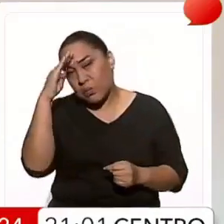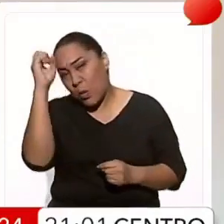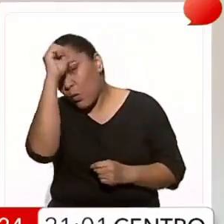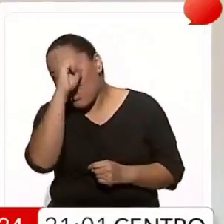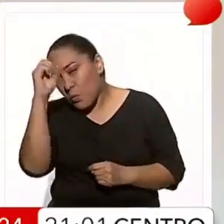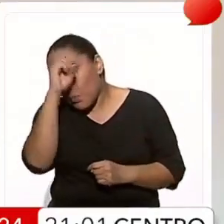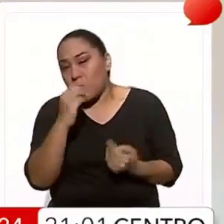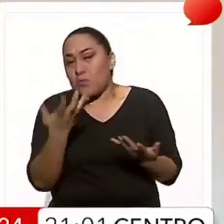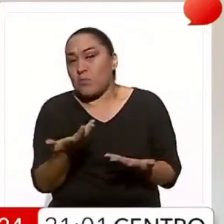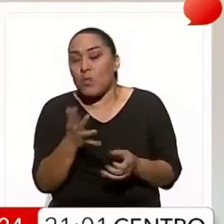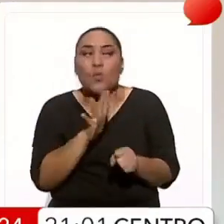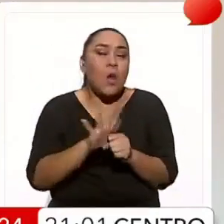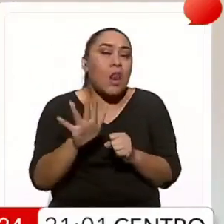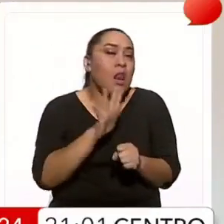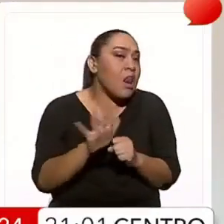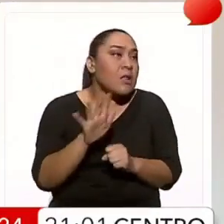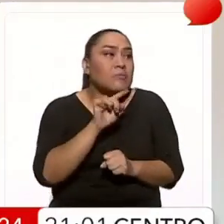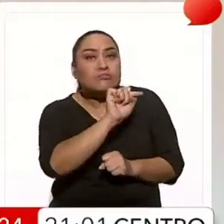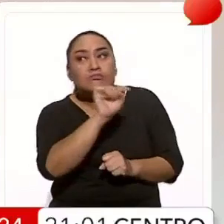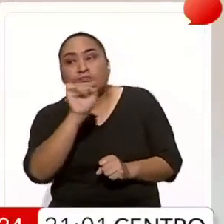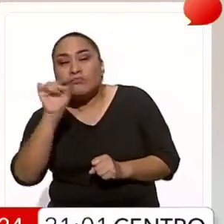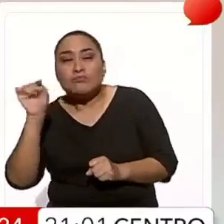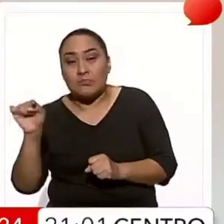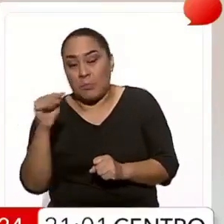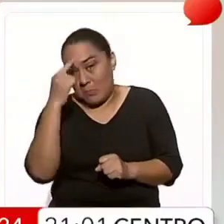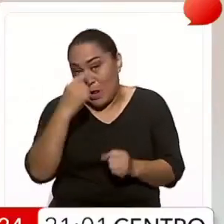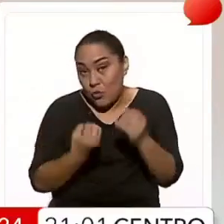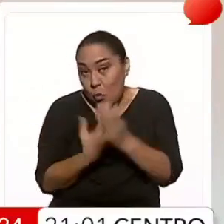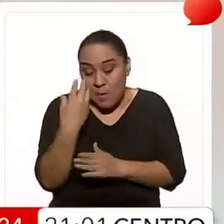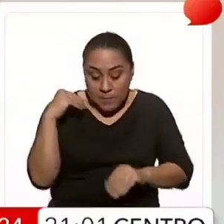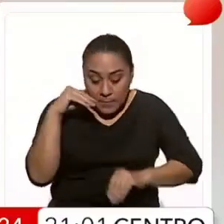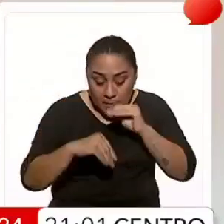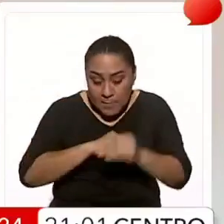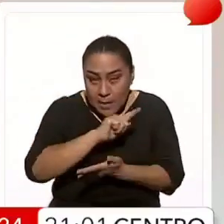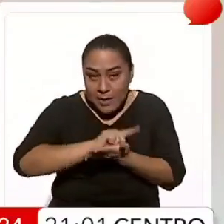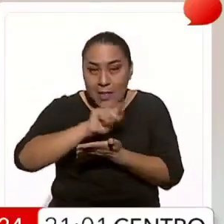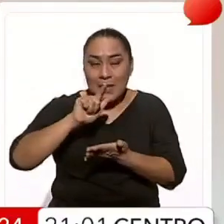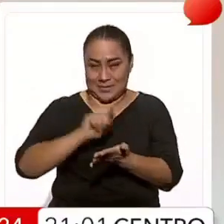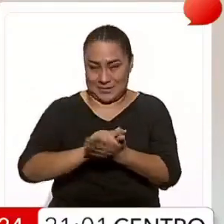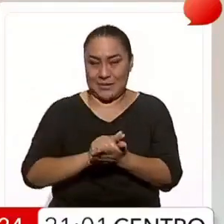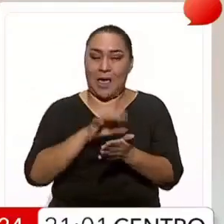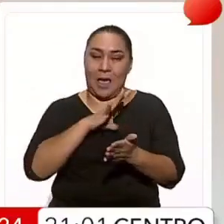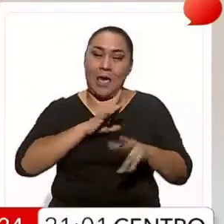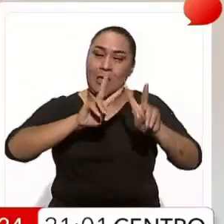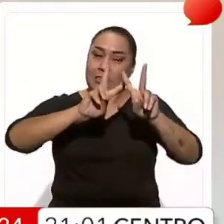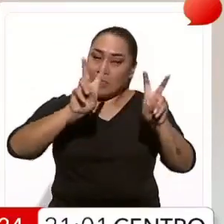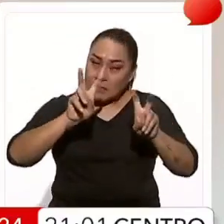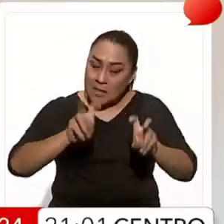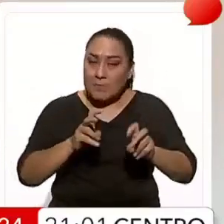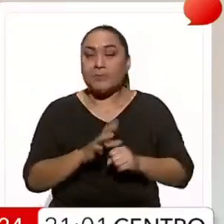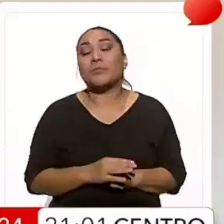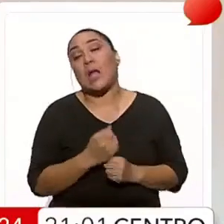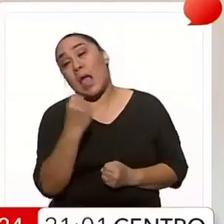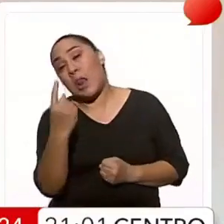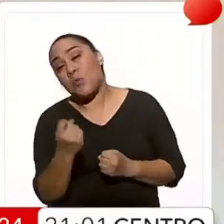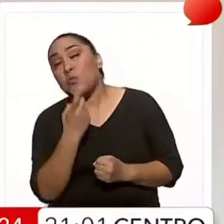hacia dónde apuntar los dardos en esta reforma a propósito de los temas elegidos. Unos hablaron de